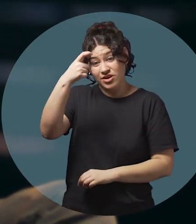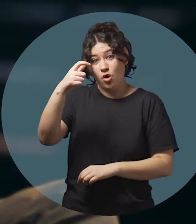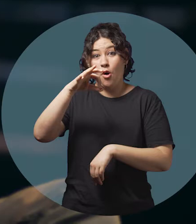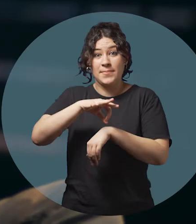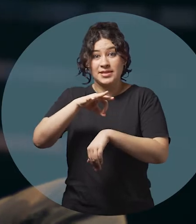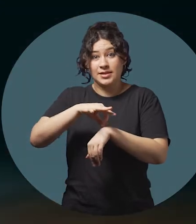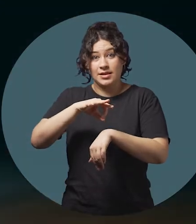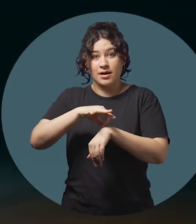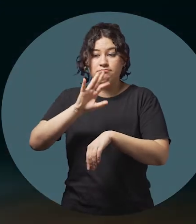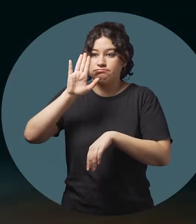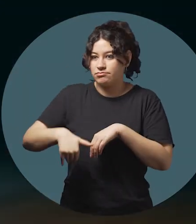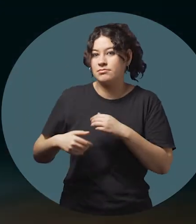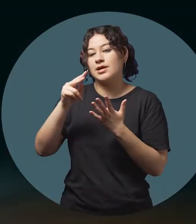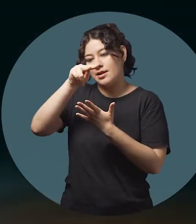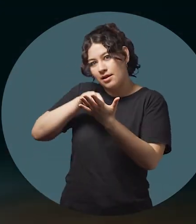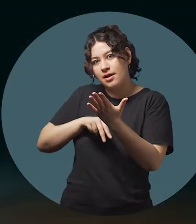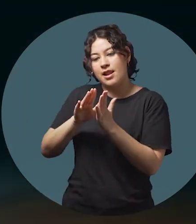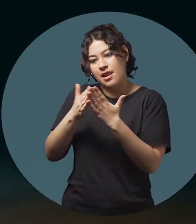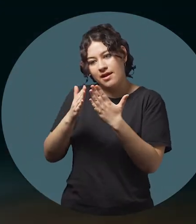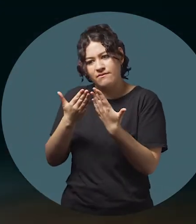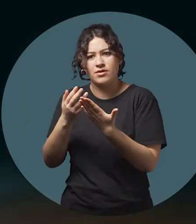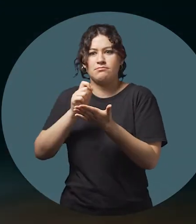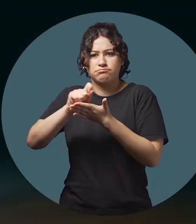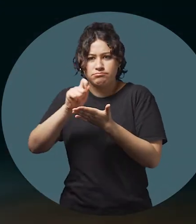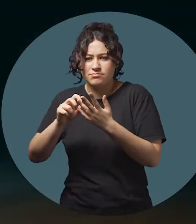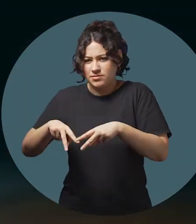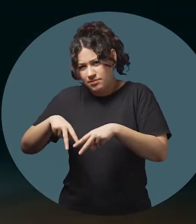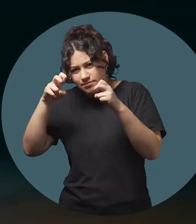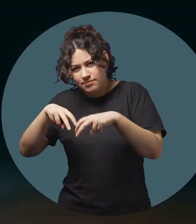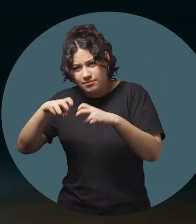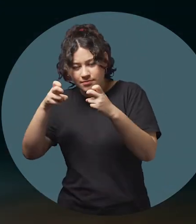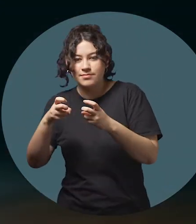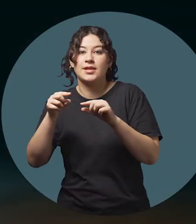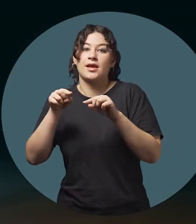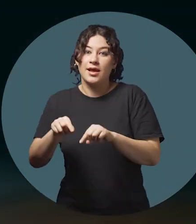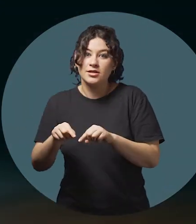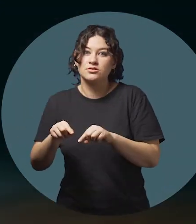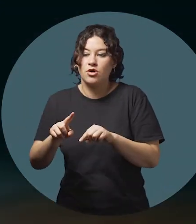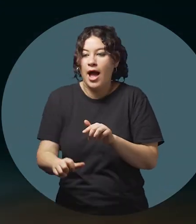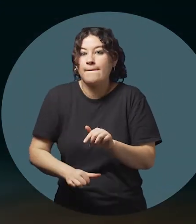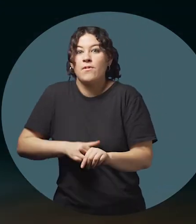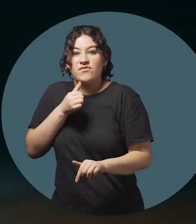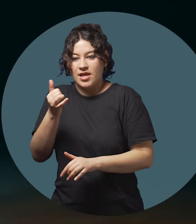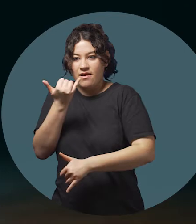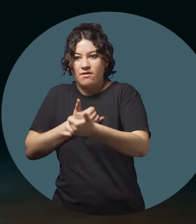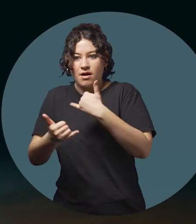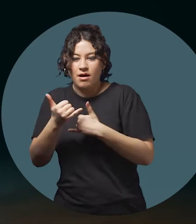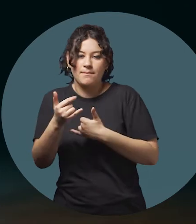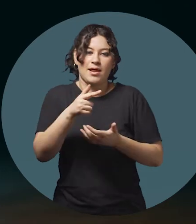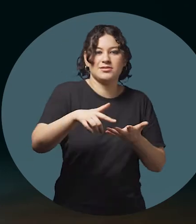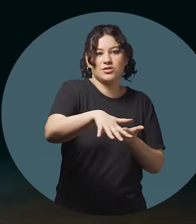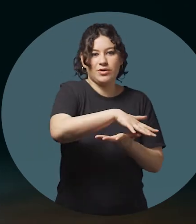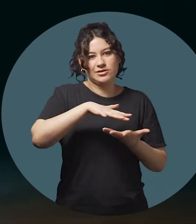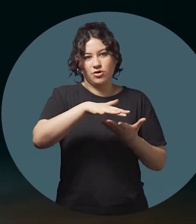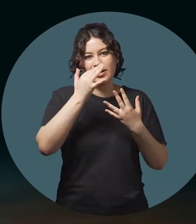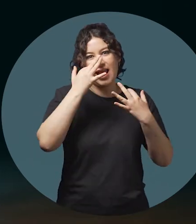tiene la medicina, que lo podemos leer en los libros, en los trabajos, en las investigaciones, y eso llevarlo a la situación de